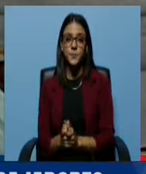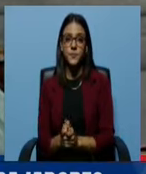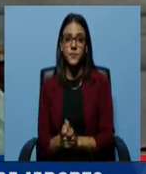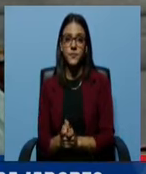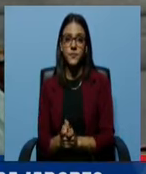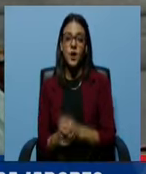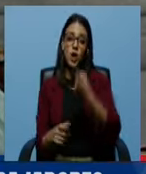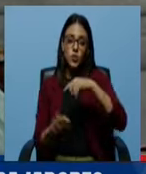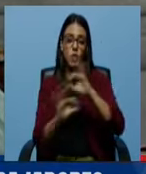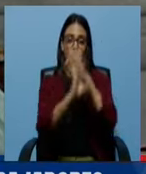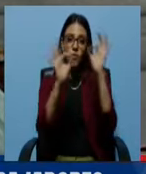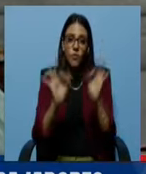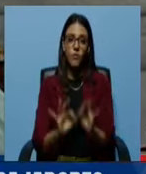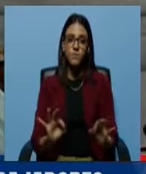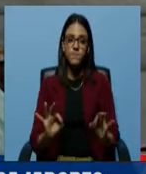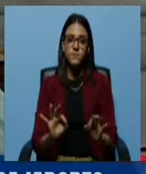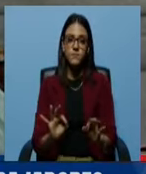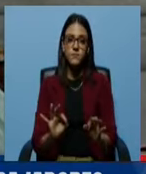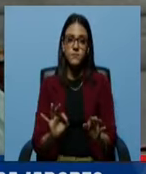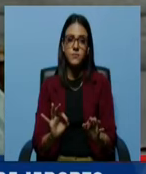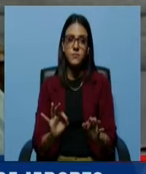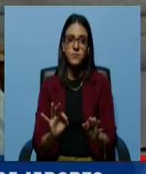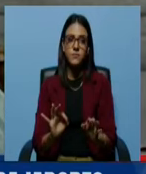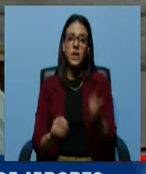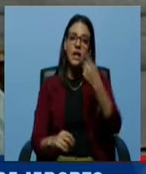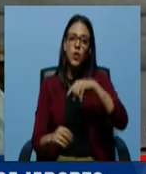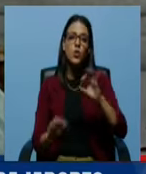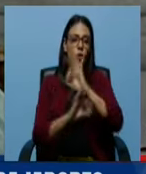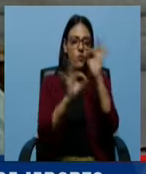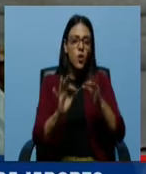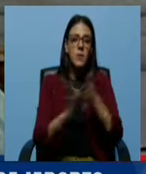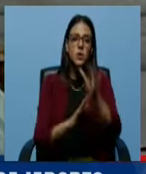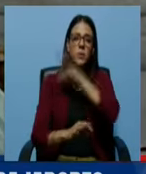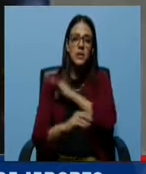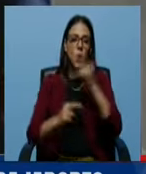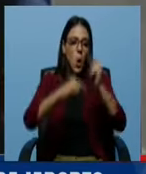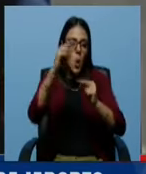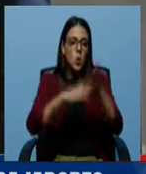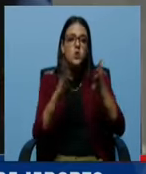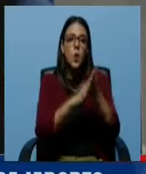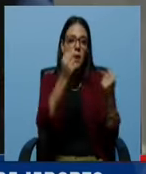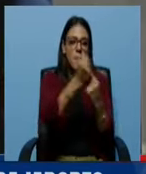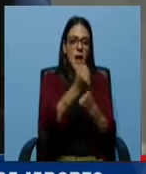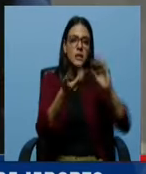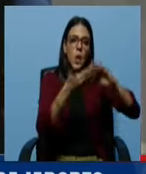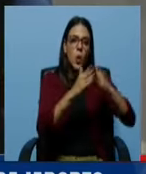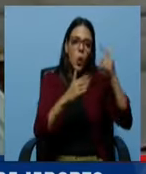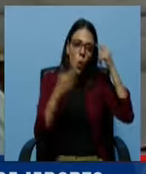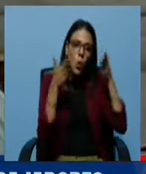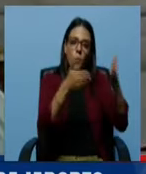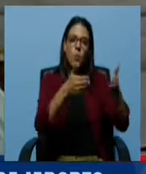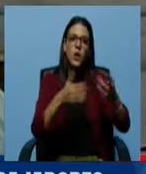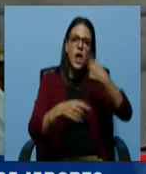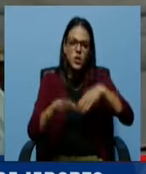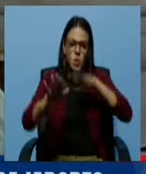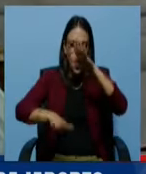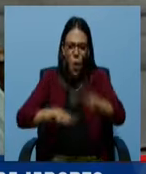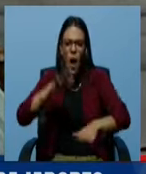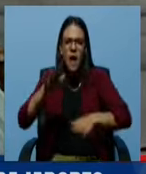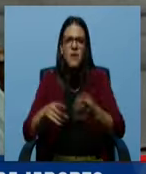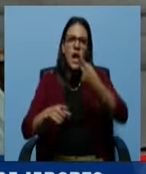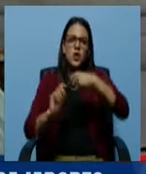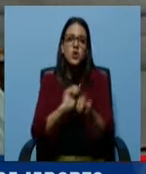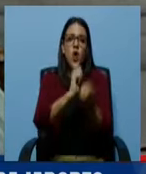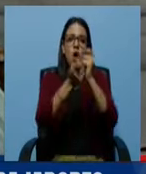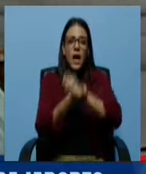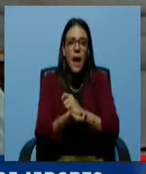el modelo de sociedad construida en base a las comunas, estamos avanzando del campo a la